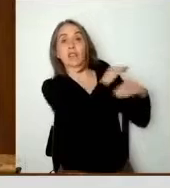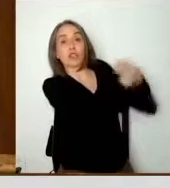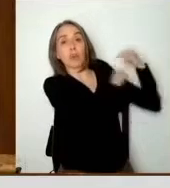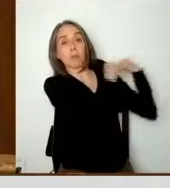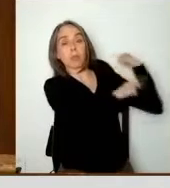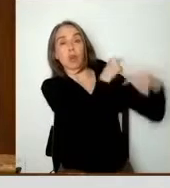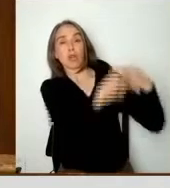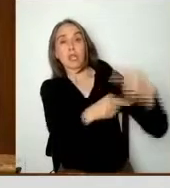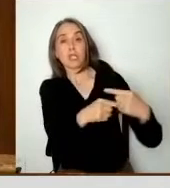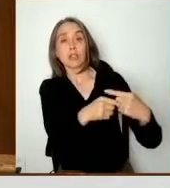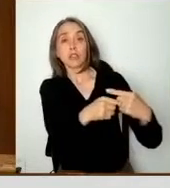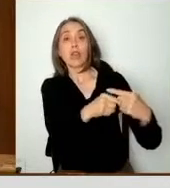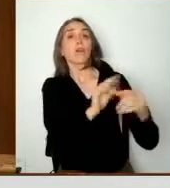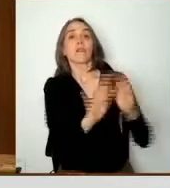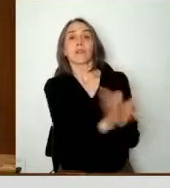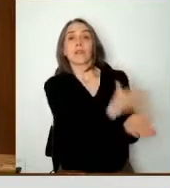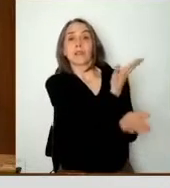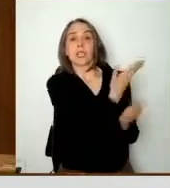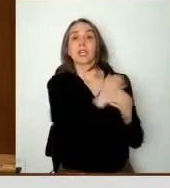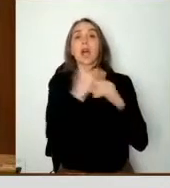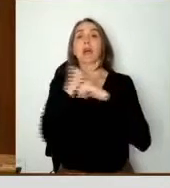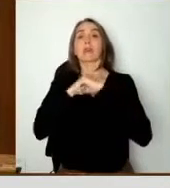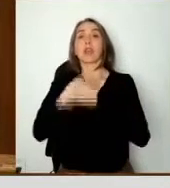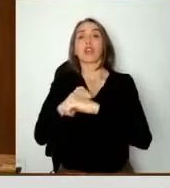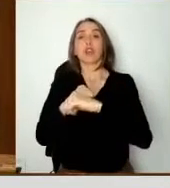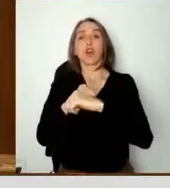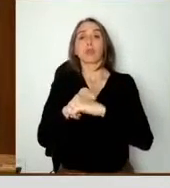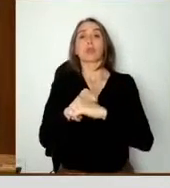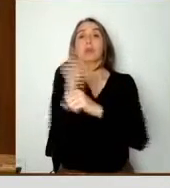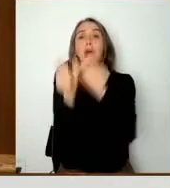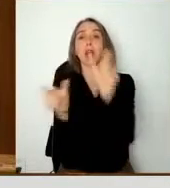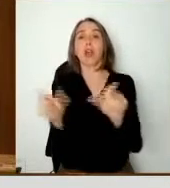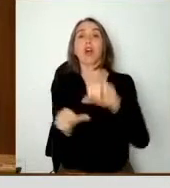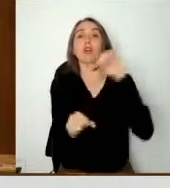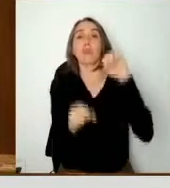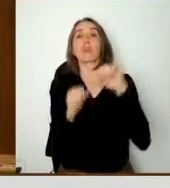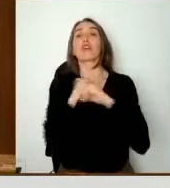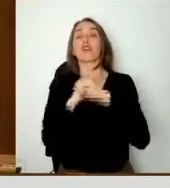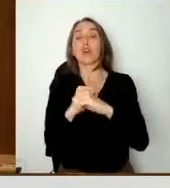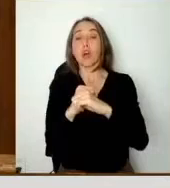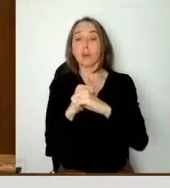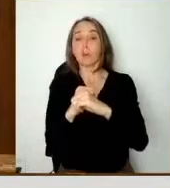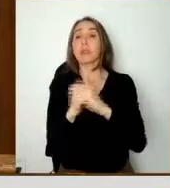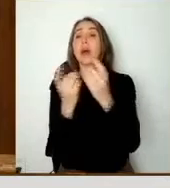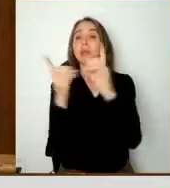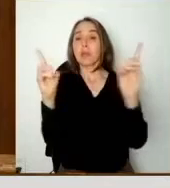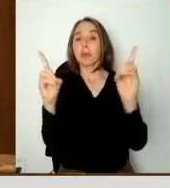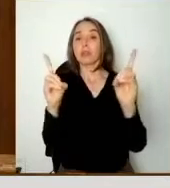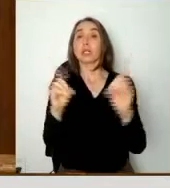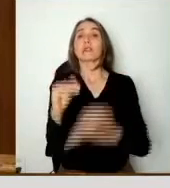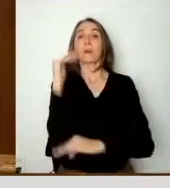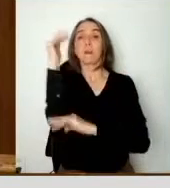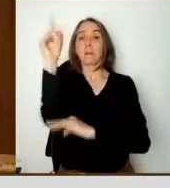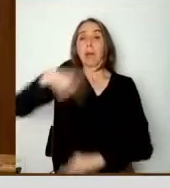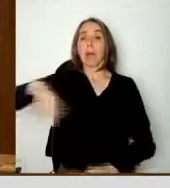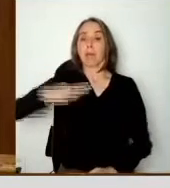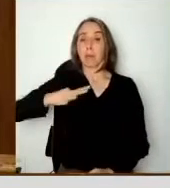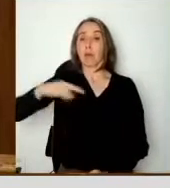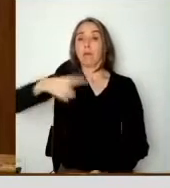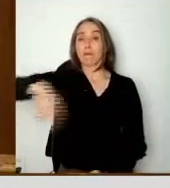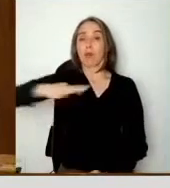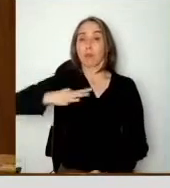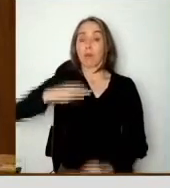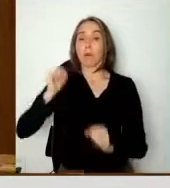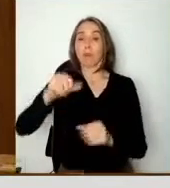anticomunista, sino que también antidemocrático. Porque la soberanía popular implica que si el pueblo es capaz de votar y